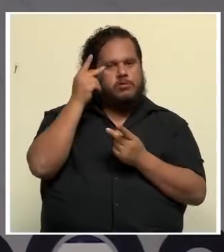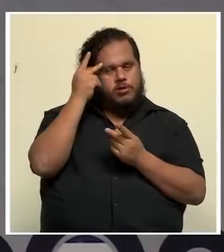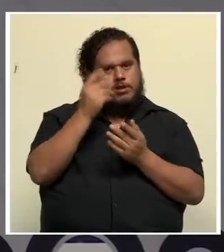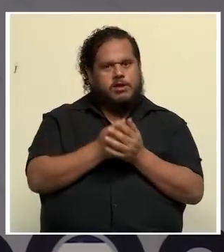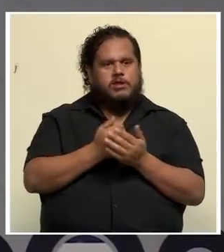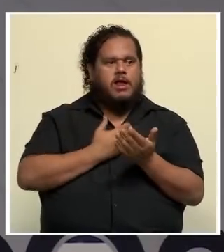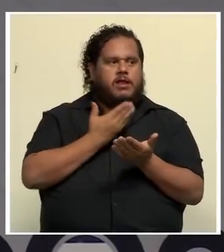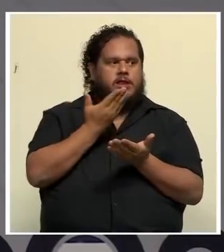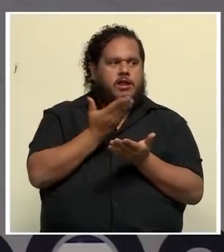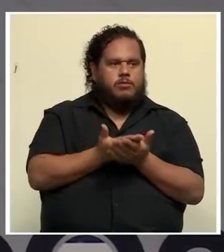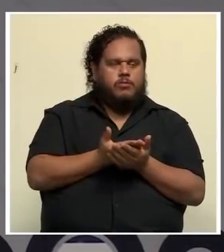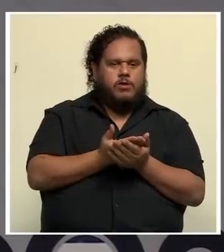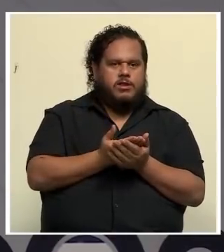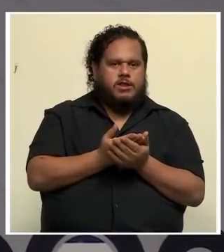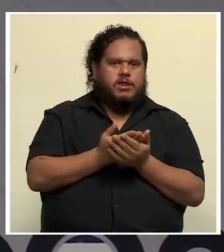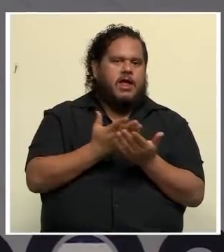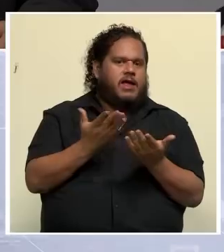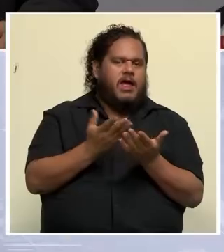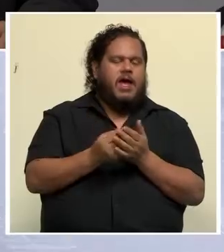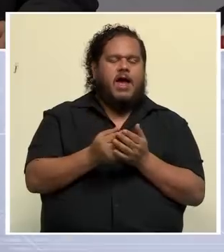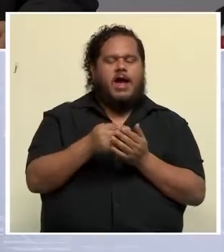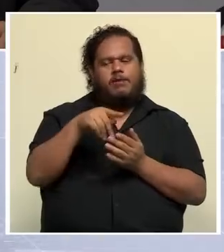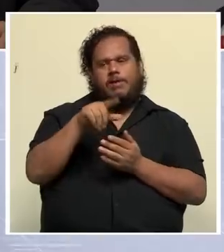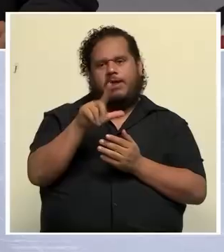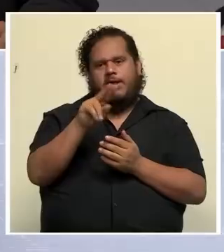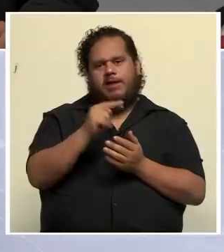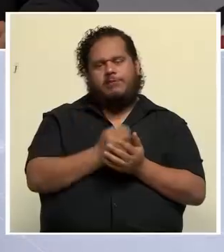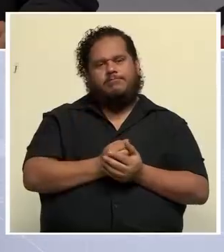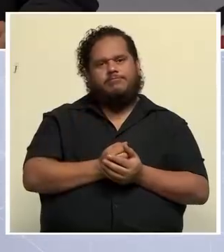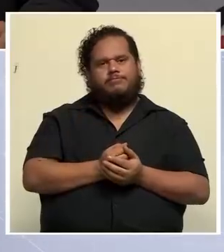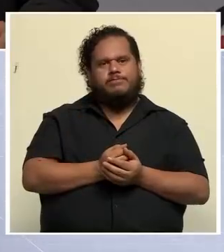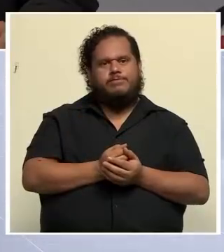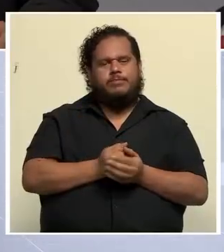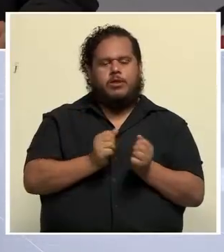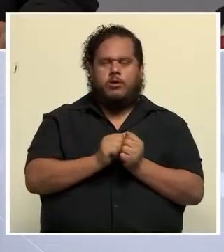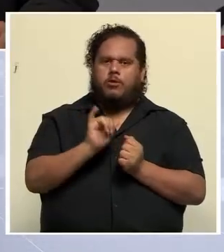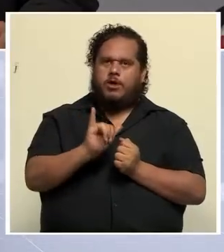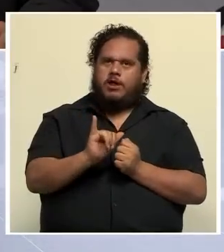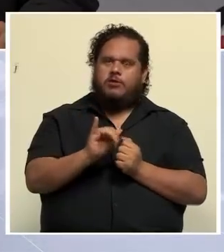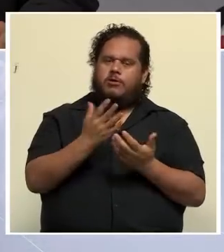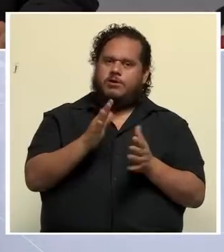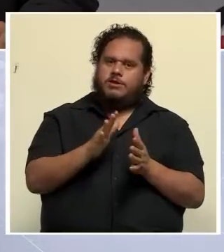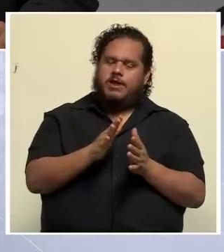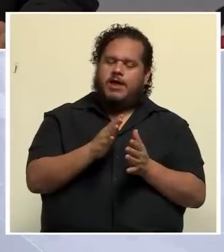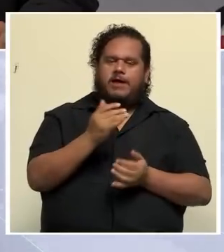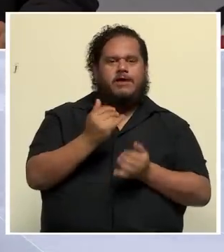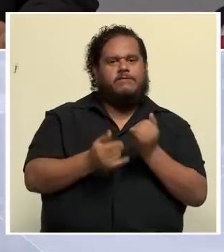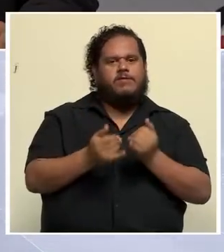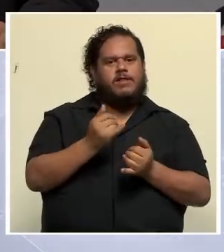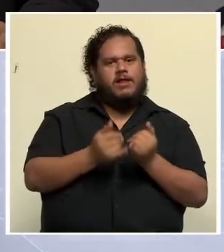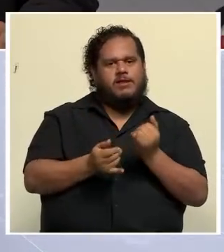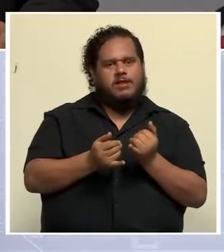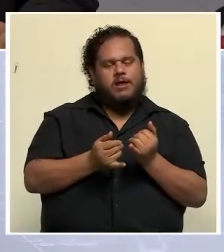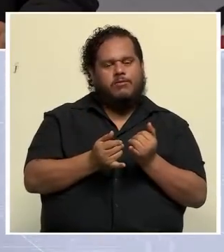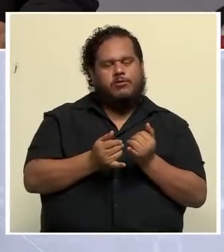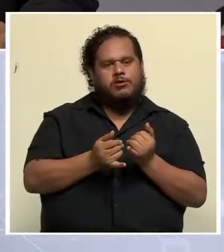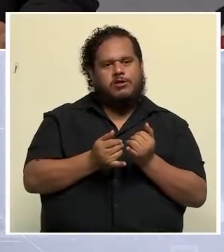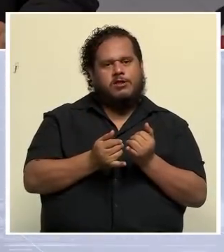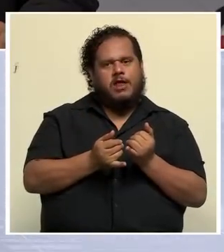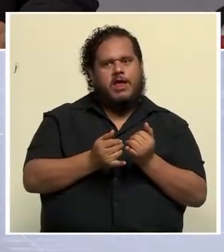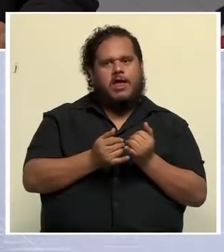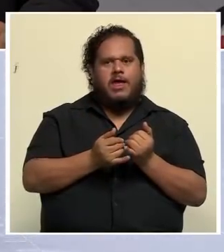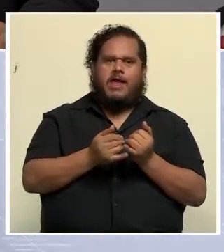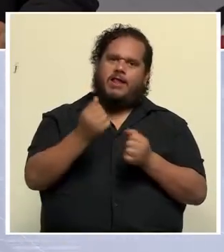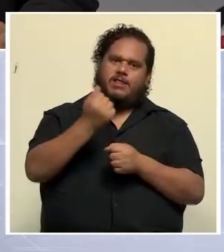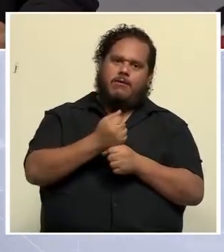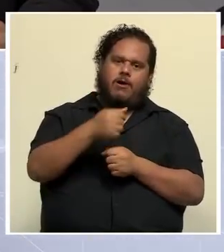las propuestas opositoras al Partido de Liberación Nacional. Con ello vamos llegando a fin de la jornada